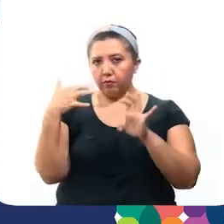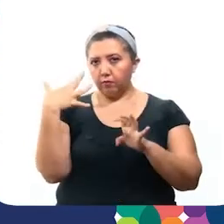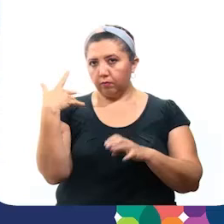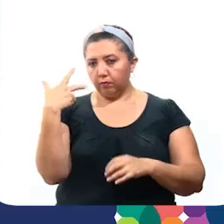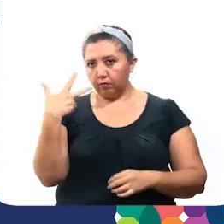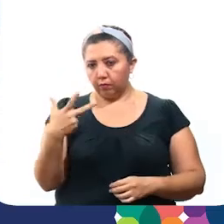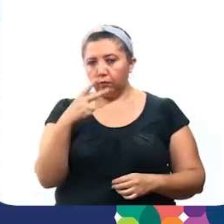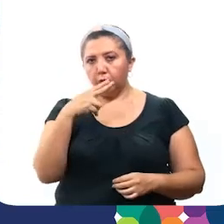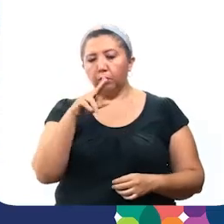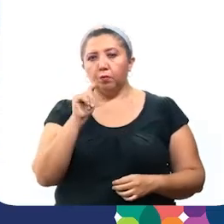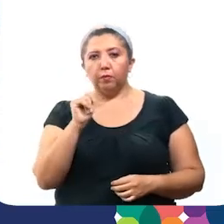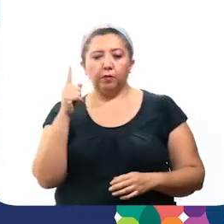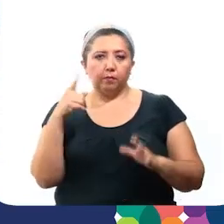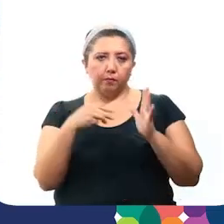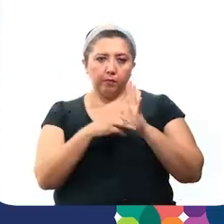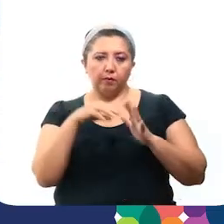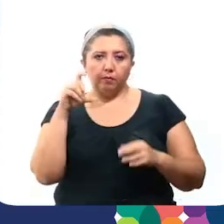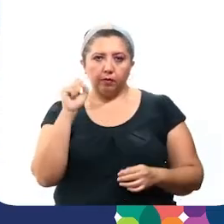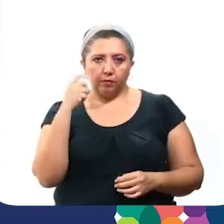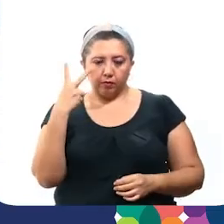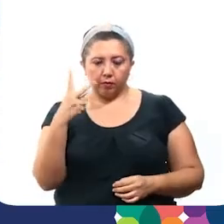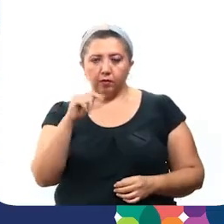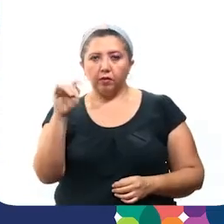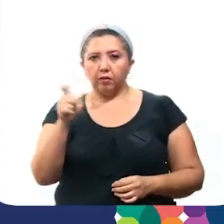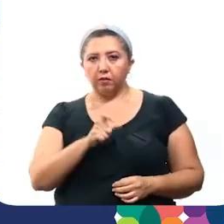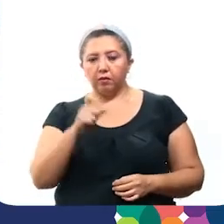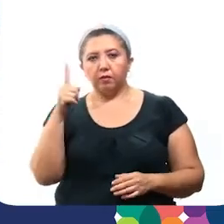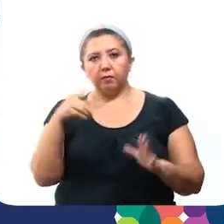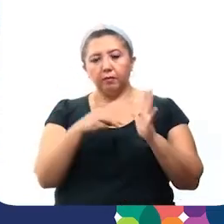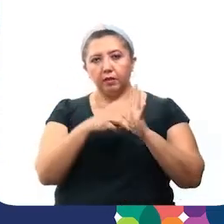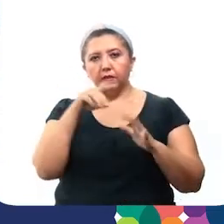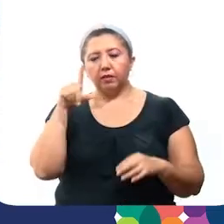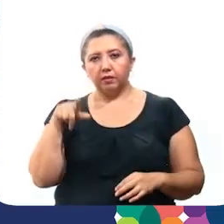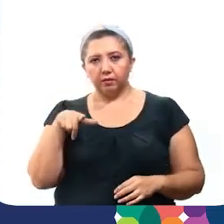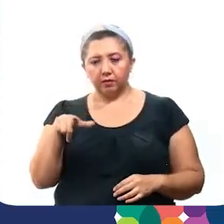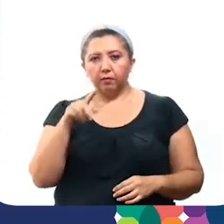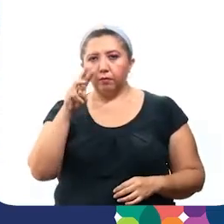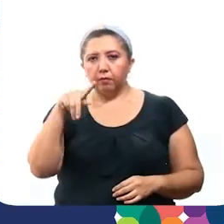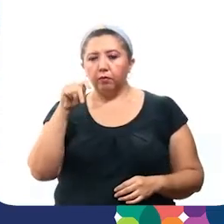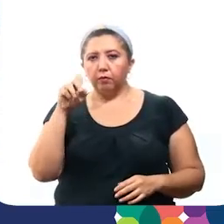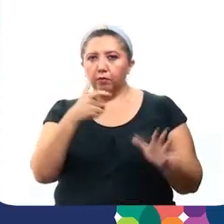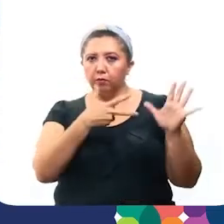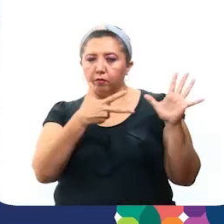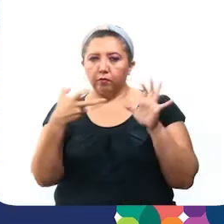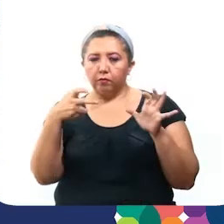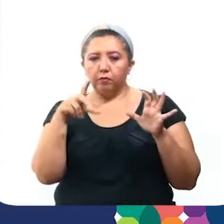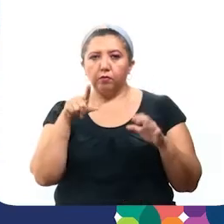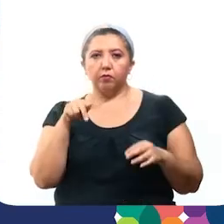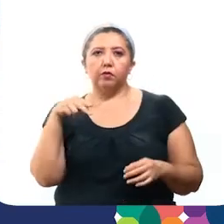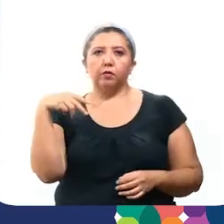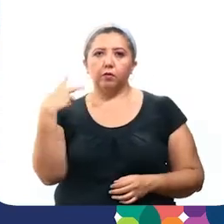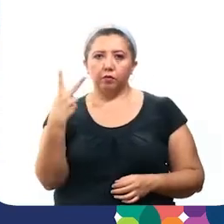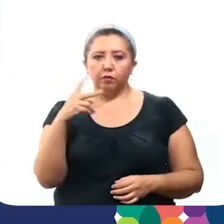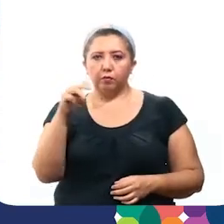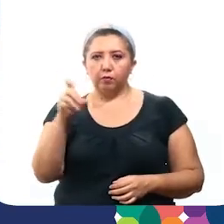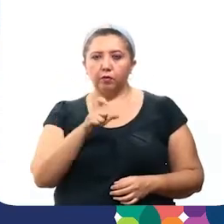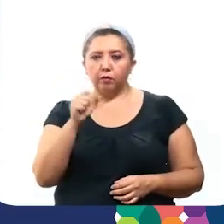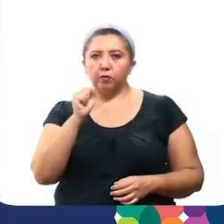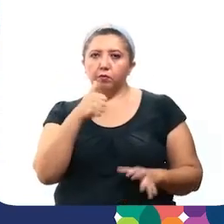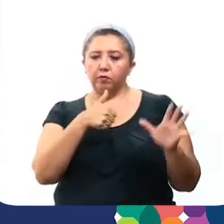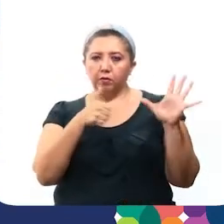1.758, Junucmá, 1.022, Tecash, 1.017, Motul, 882,